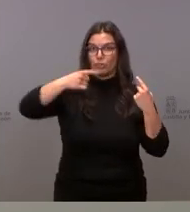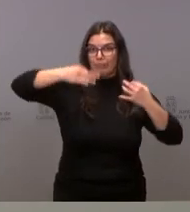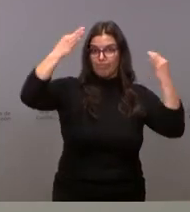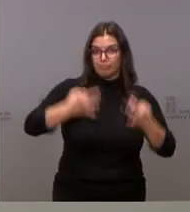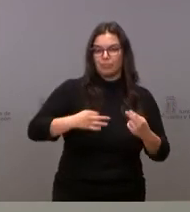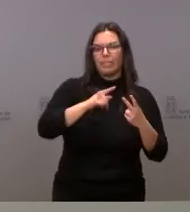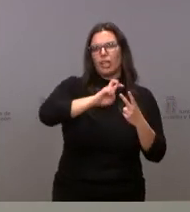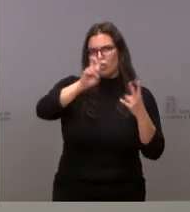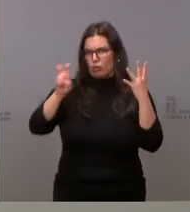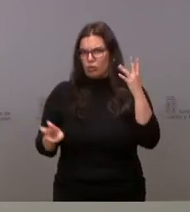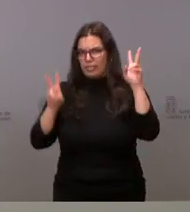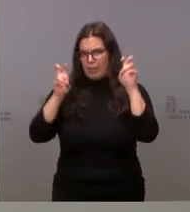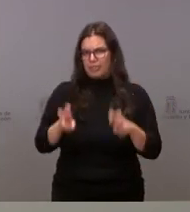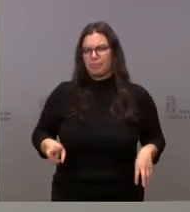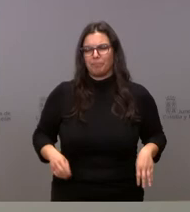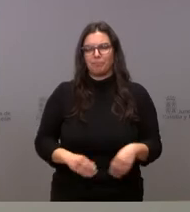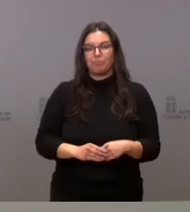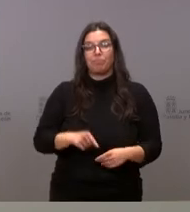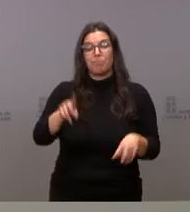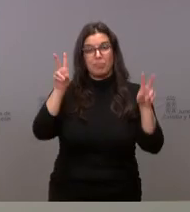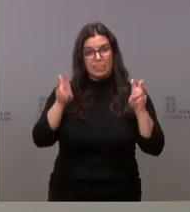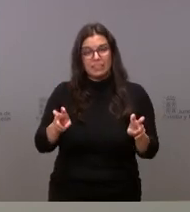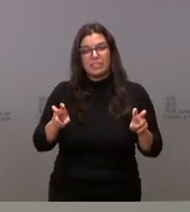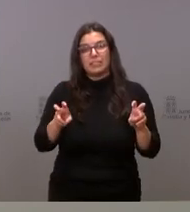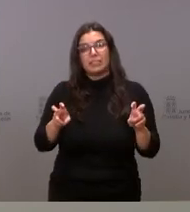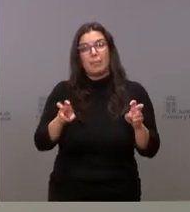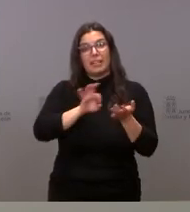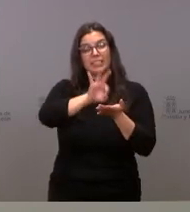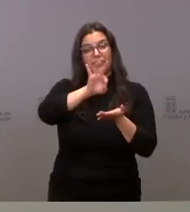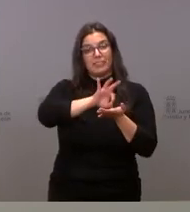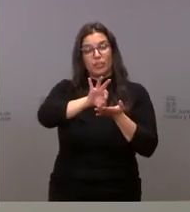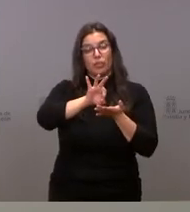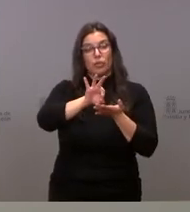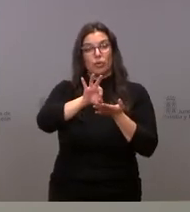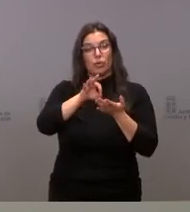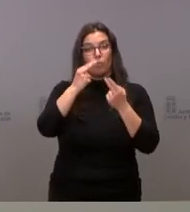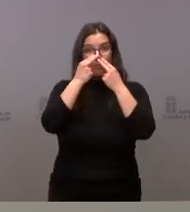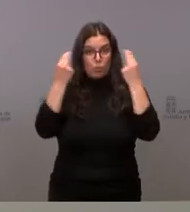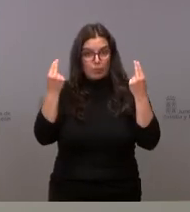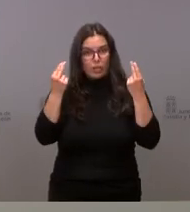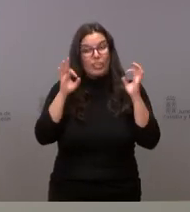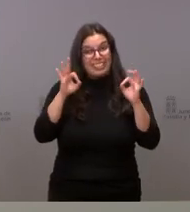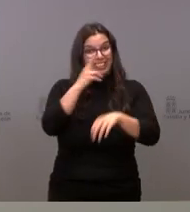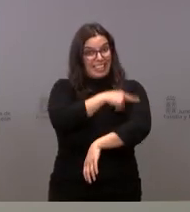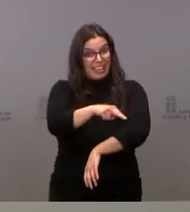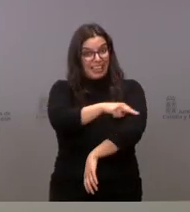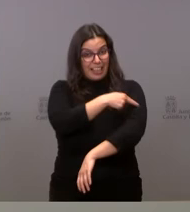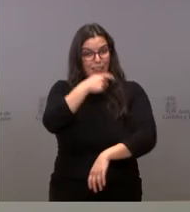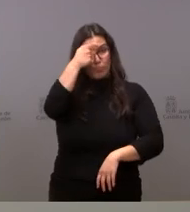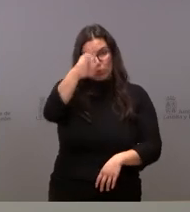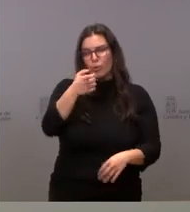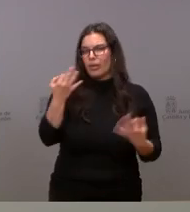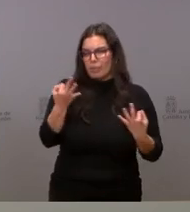que también hablan bien en cuanto al tema de los servicios de los servicios público concretamente el servicio sanitario en el medio rural